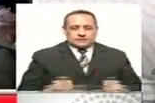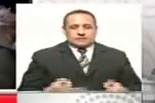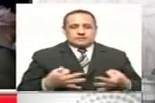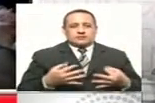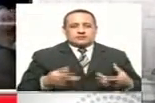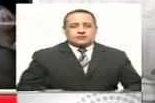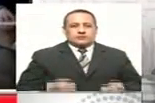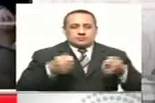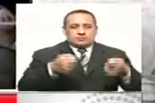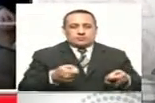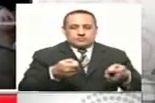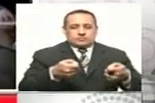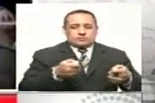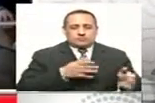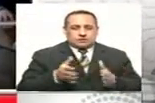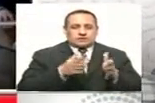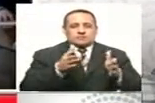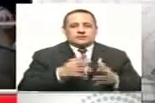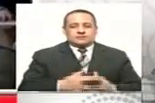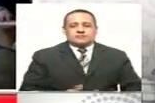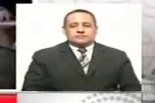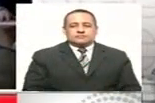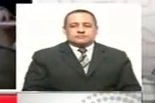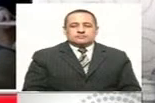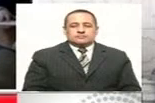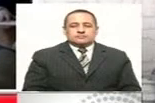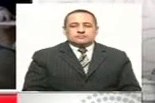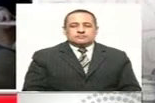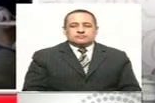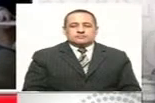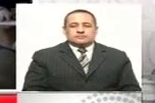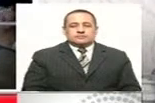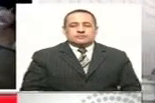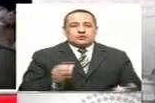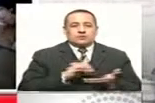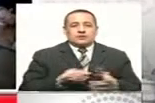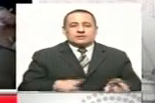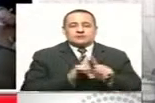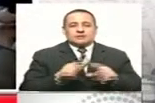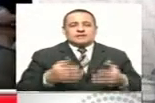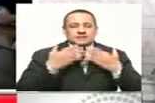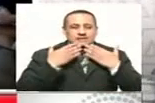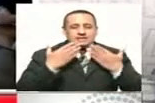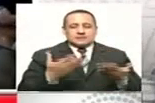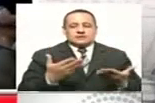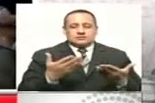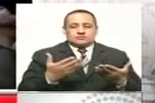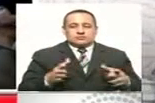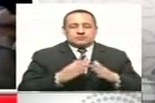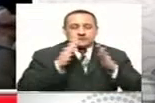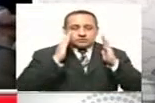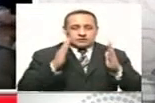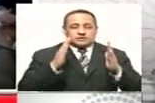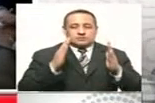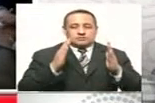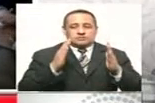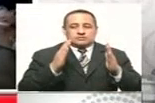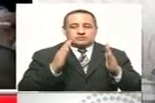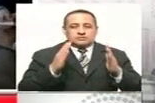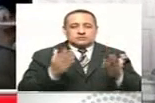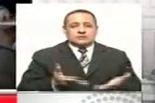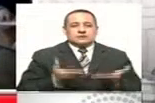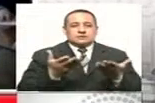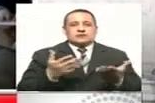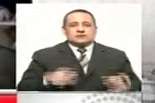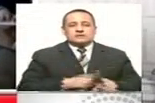manera pertinente por el canal correspondiente. Yo, por demás, les agradezco la atención y por